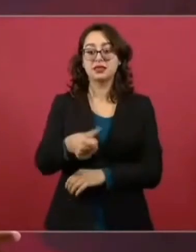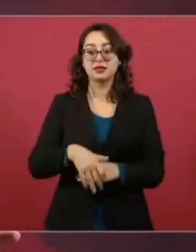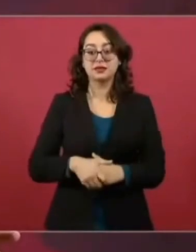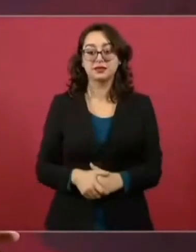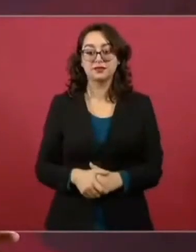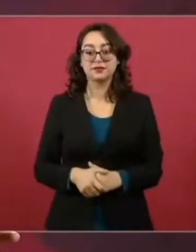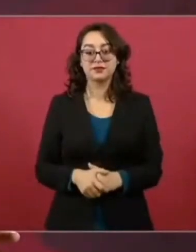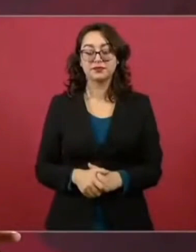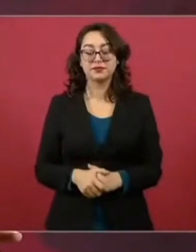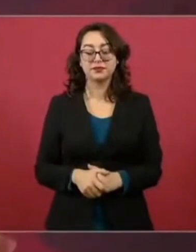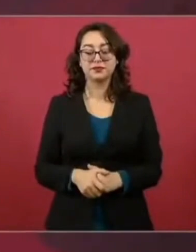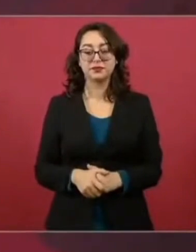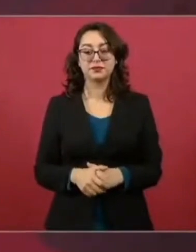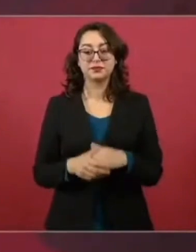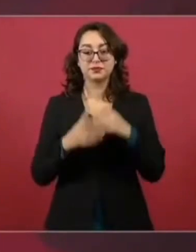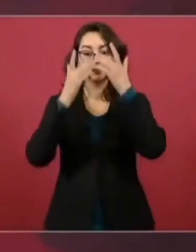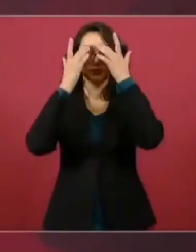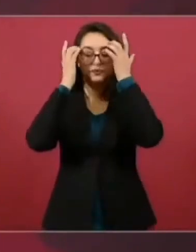López Portillo,